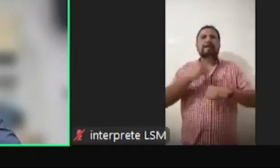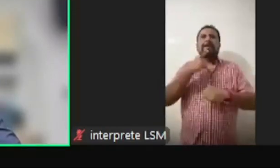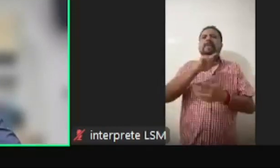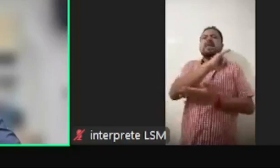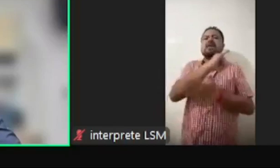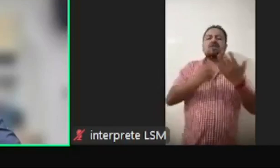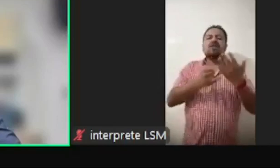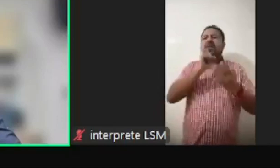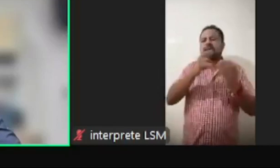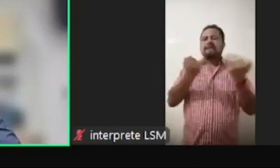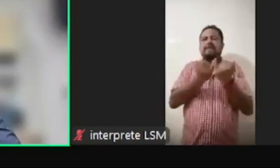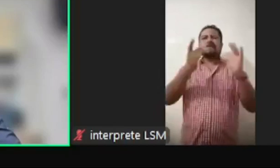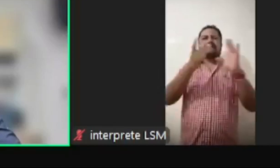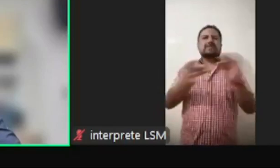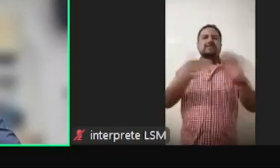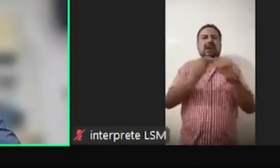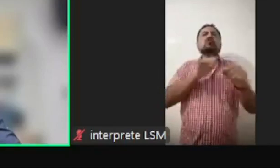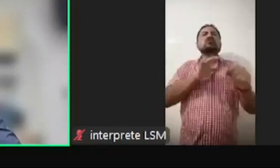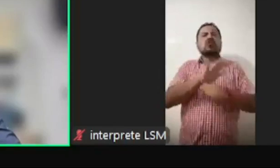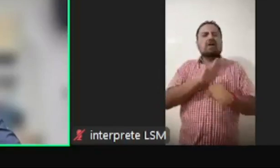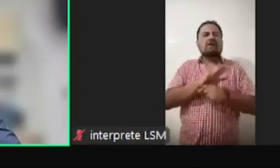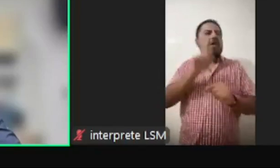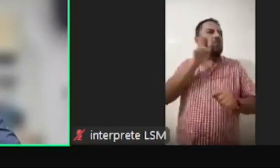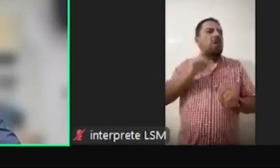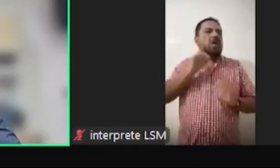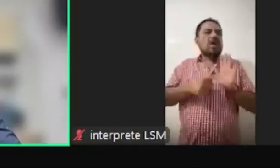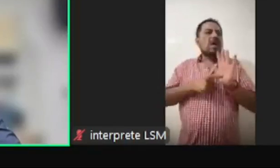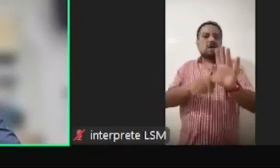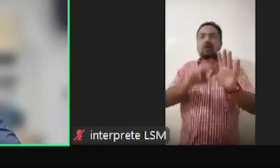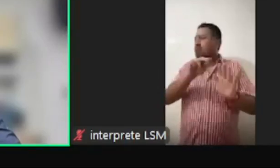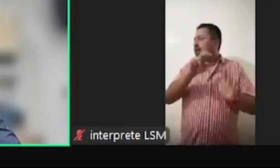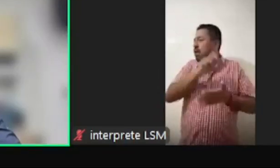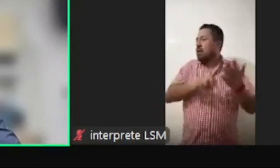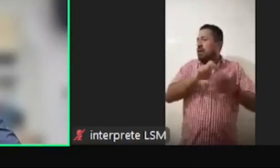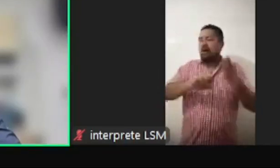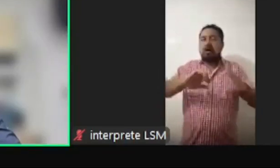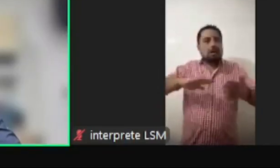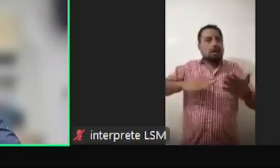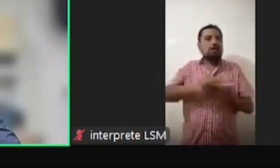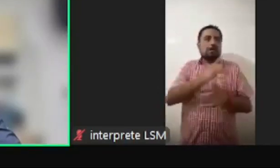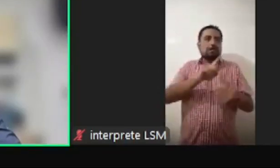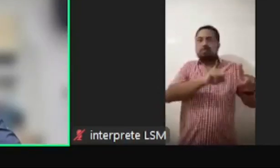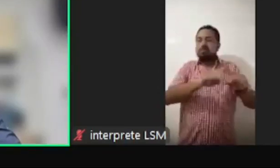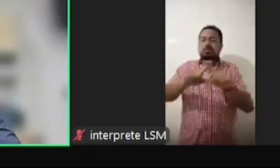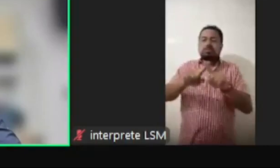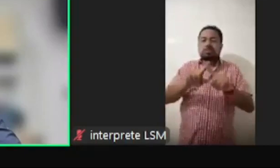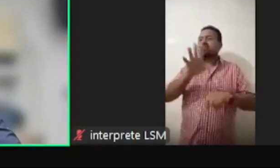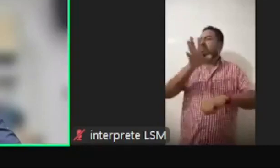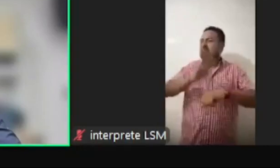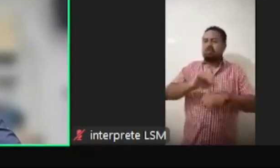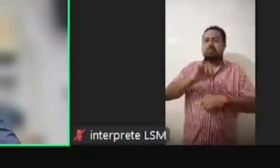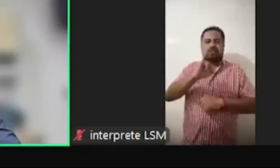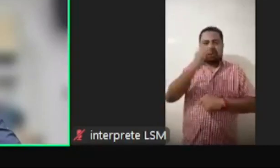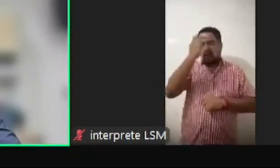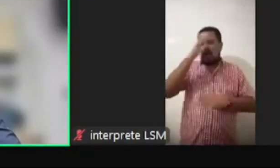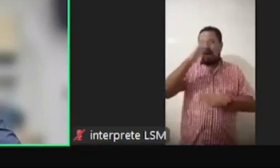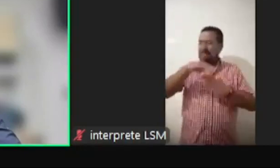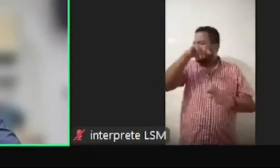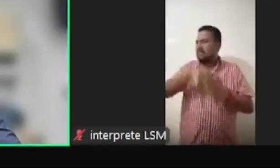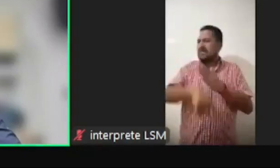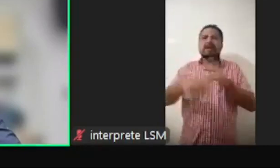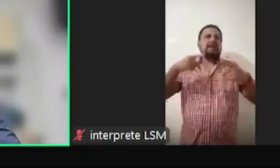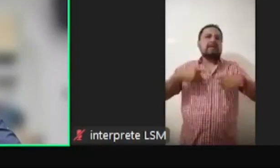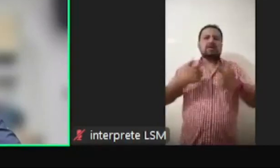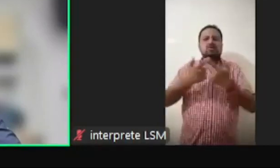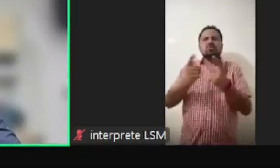se desprenden elementos suficientes que, de no actualizar causal de improcedencia diversa, permitirían conocer el fondo de la queja